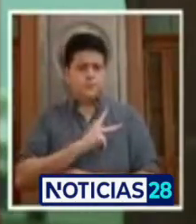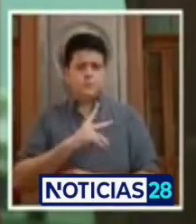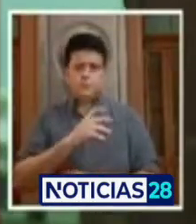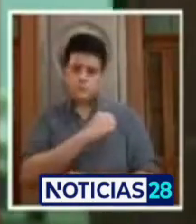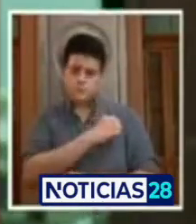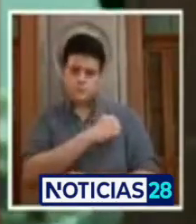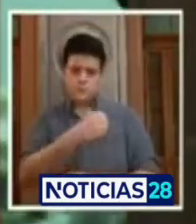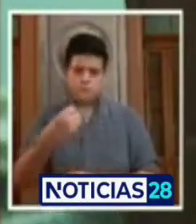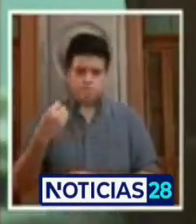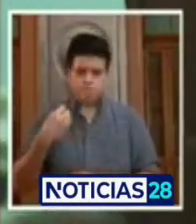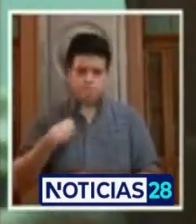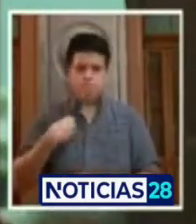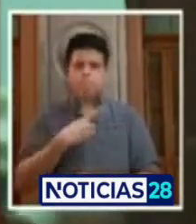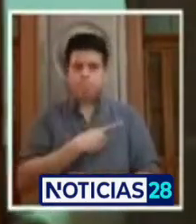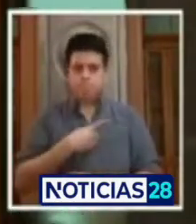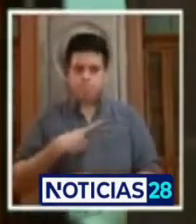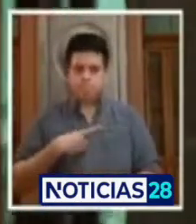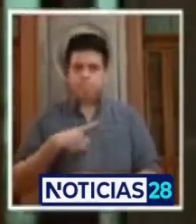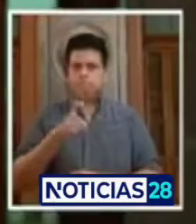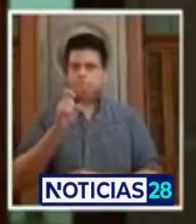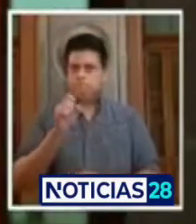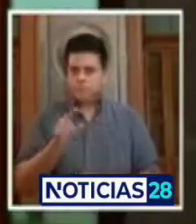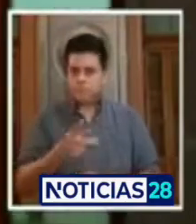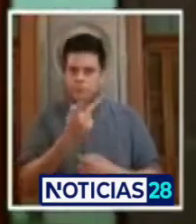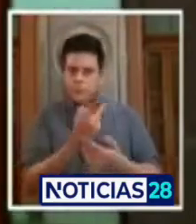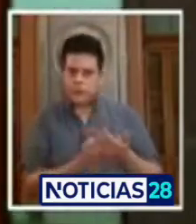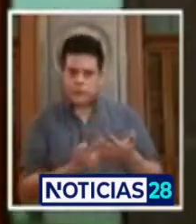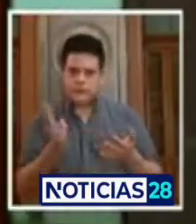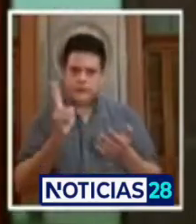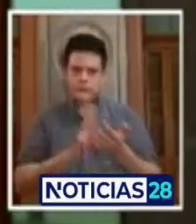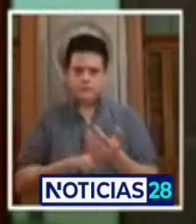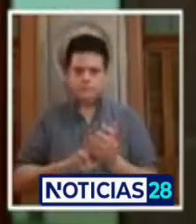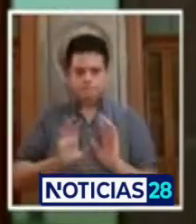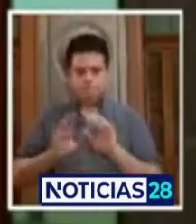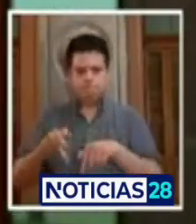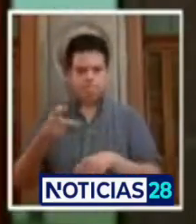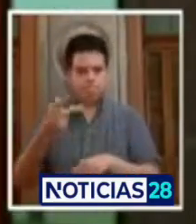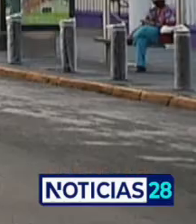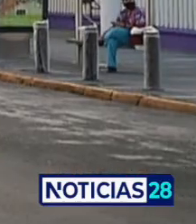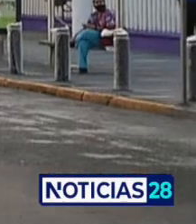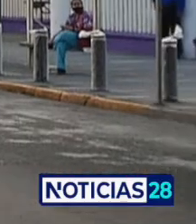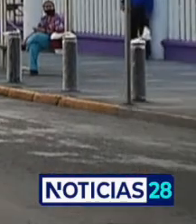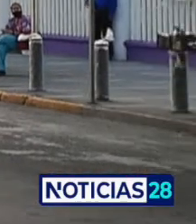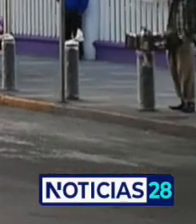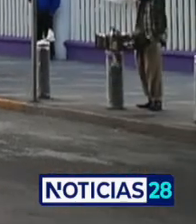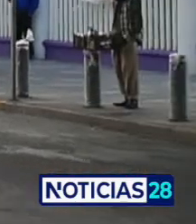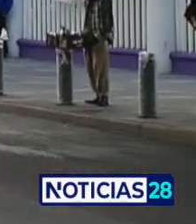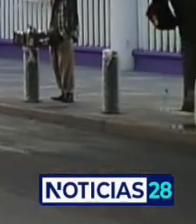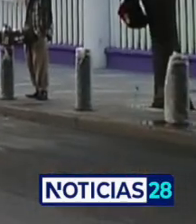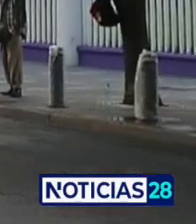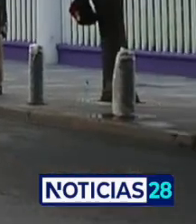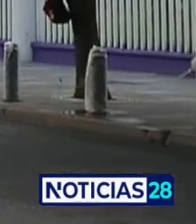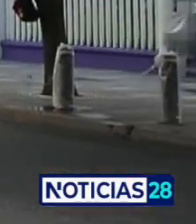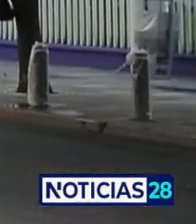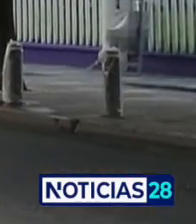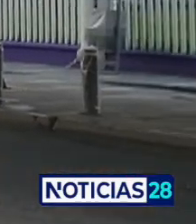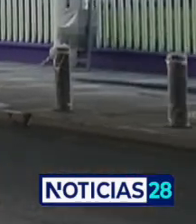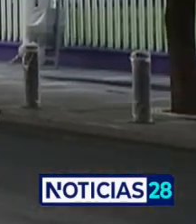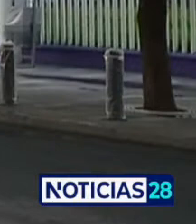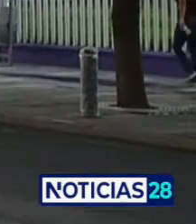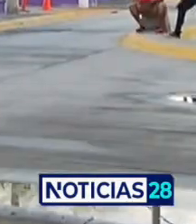de tener también no de contar con un registro estatal la titular de la secretaría de salud dijo que el porcentaje de